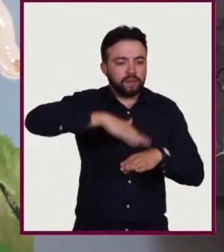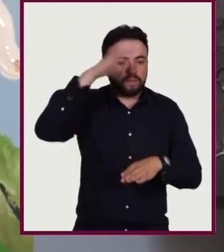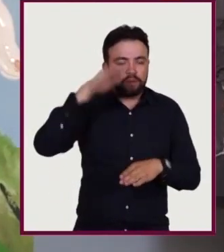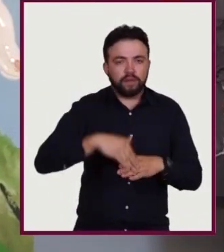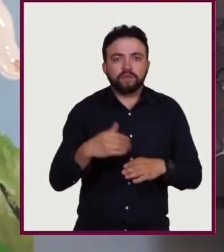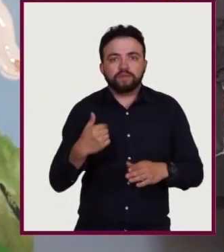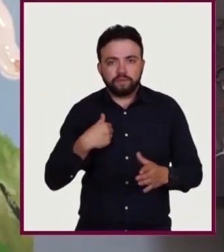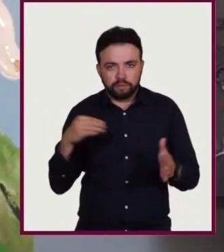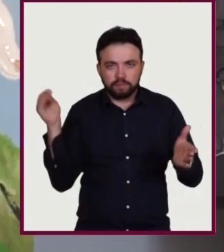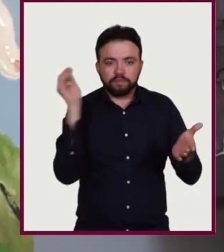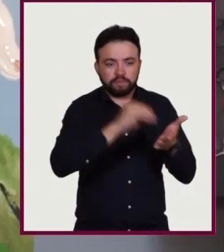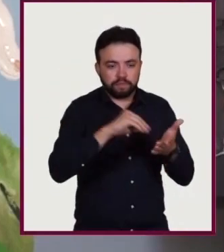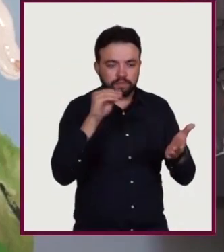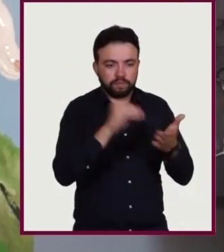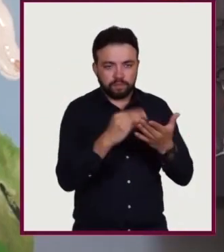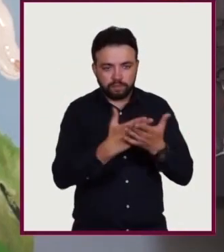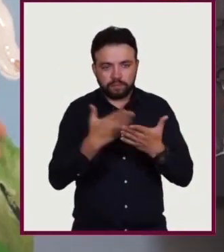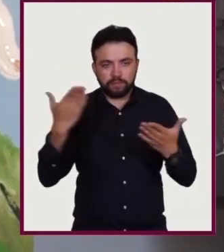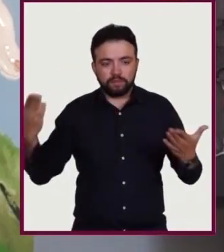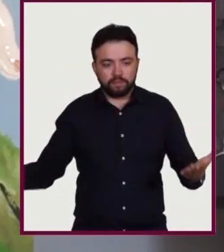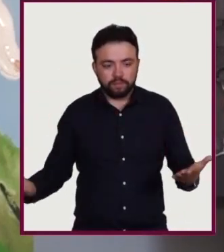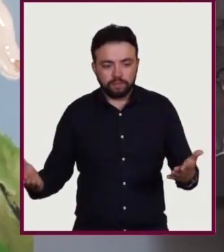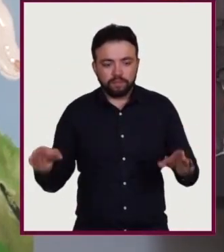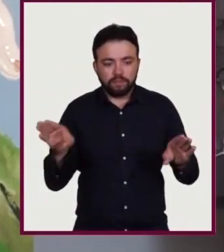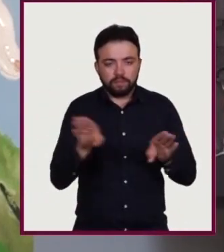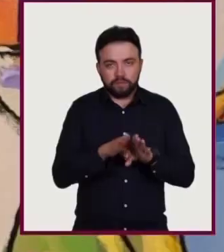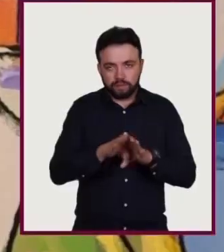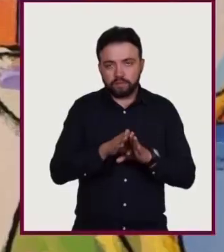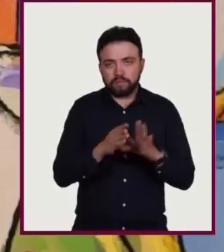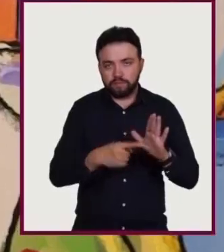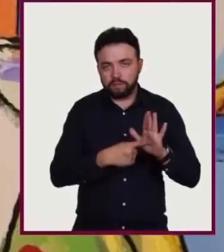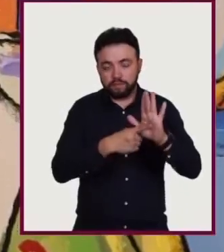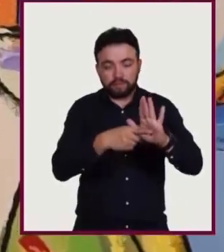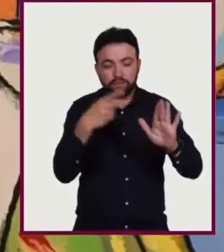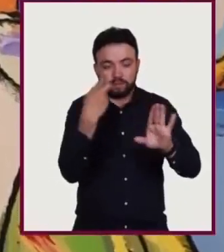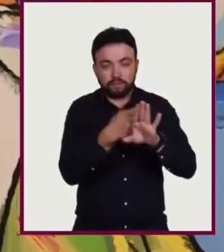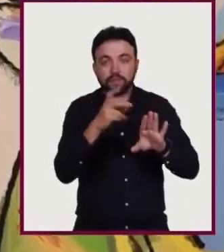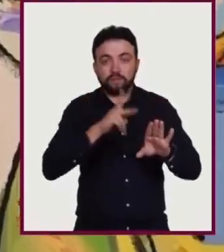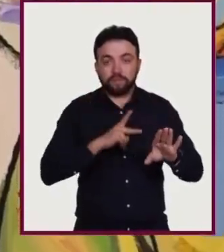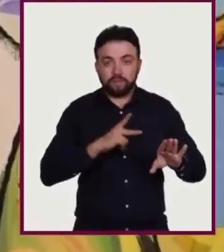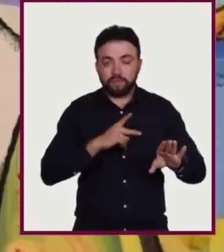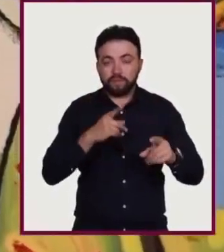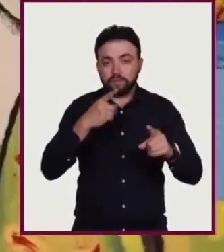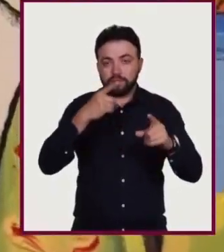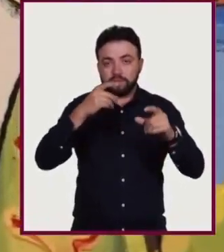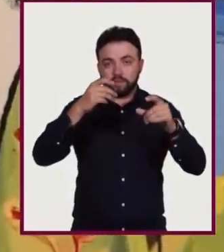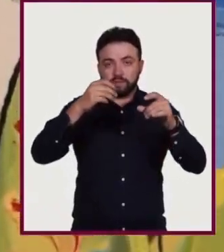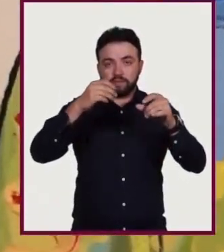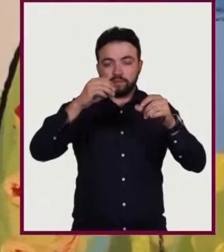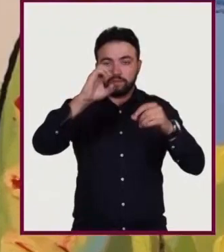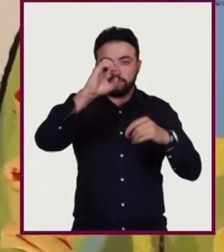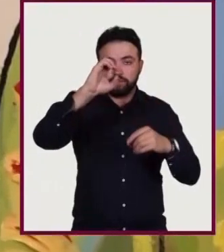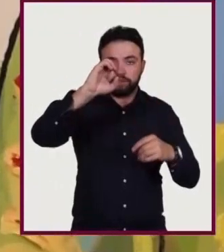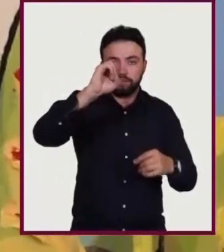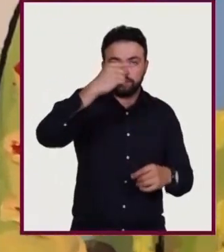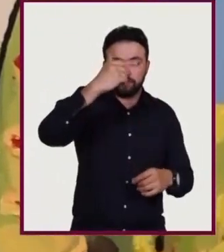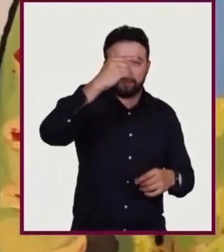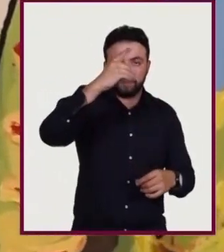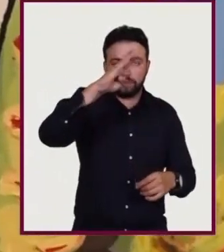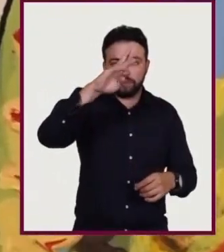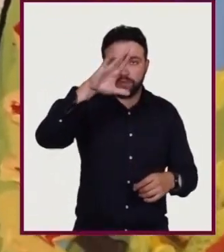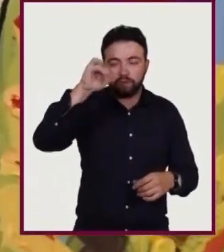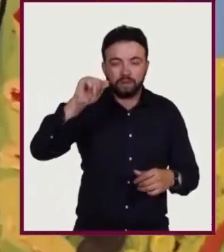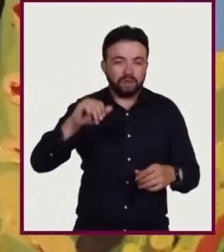aplicado como, digamos, actualmente un poco basado en eso. Mi obra justo se trata